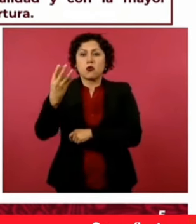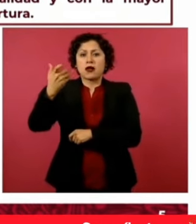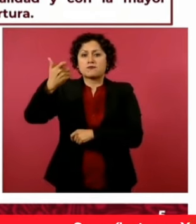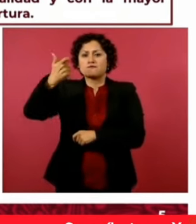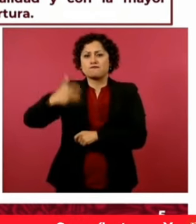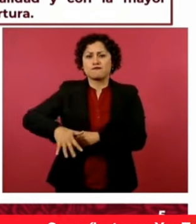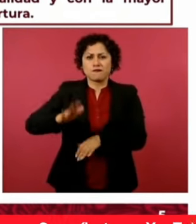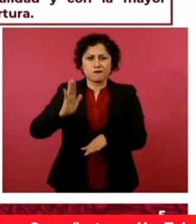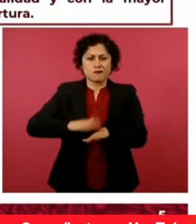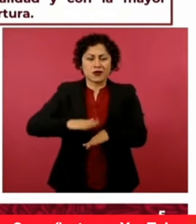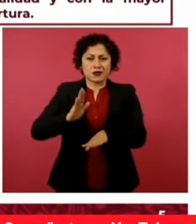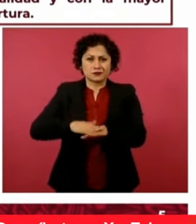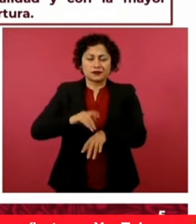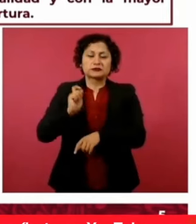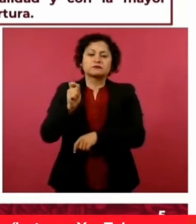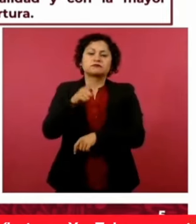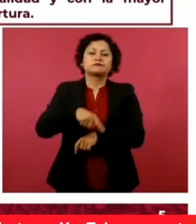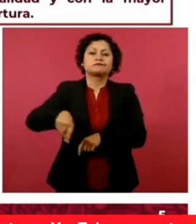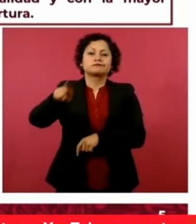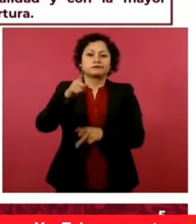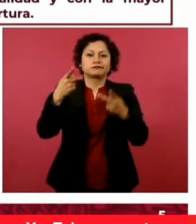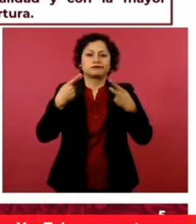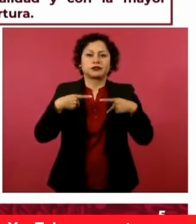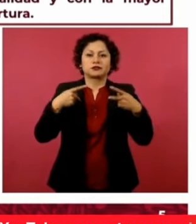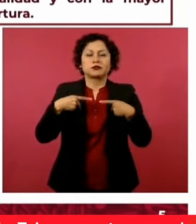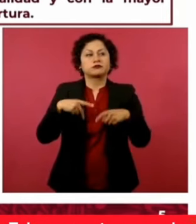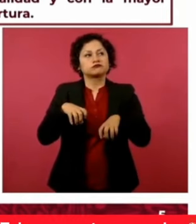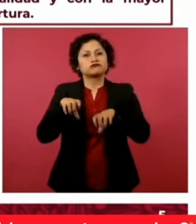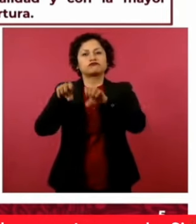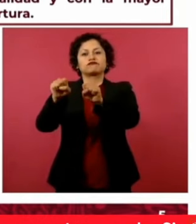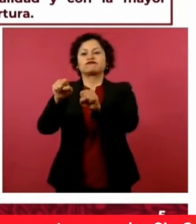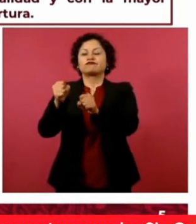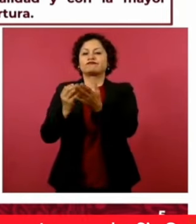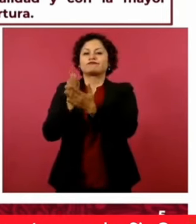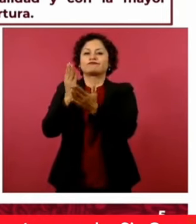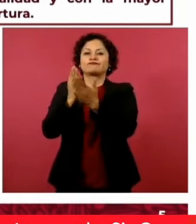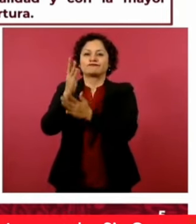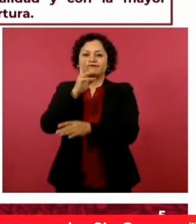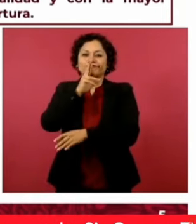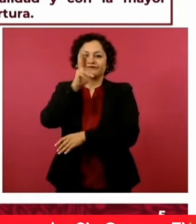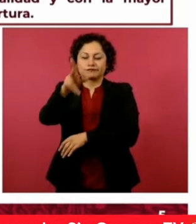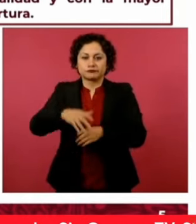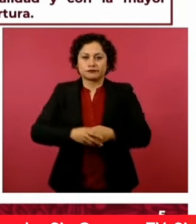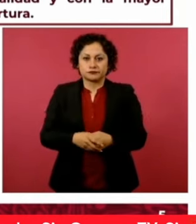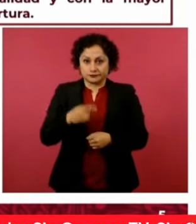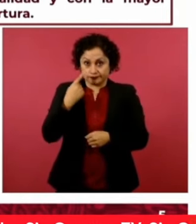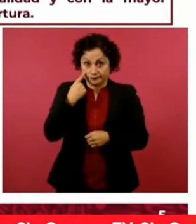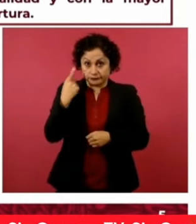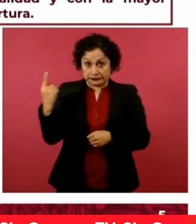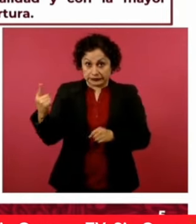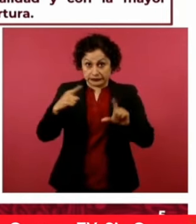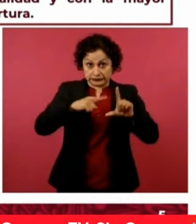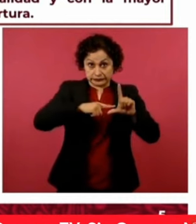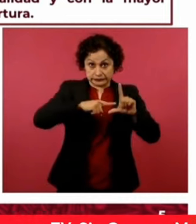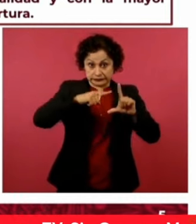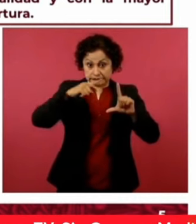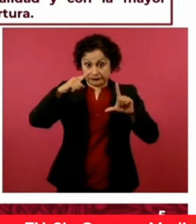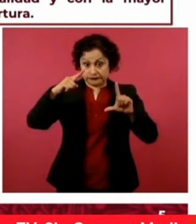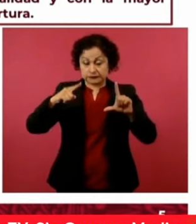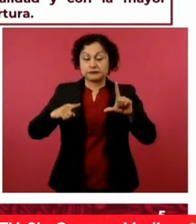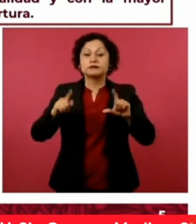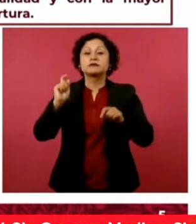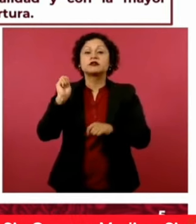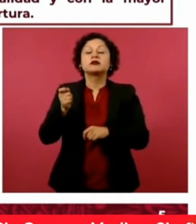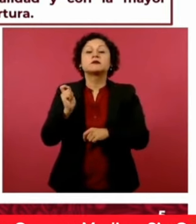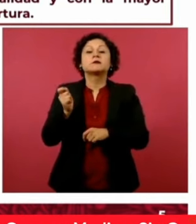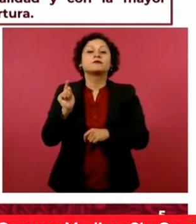operadores por la misma cantidad de datos o llamadas. Si observan, esta es una gráfica que publica de forma anual una